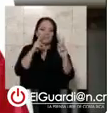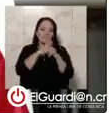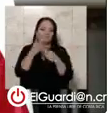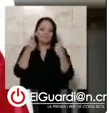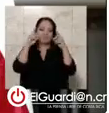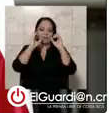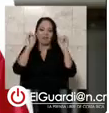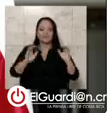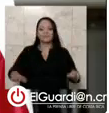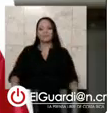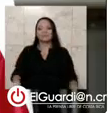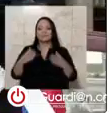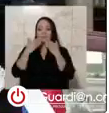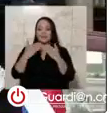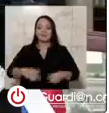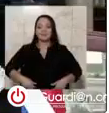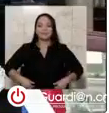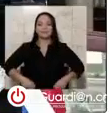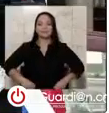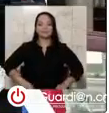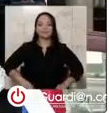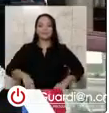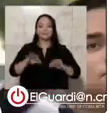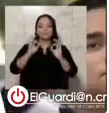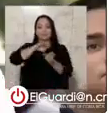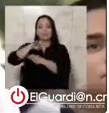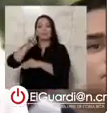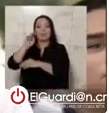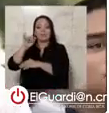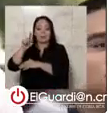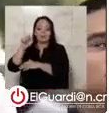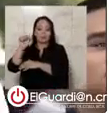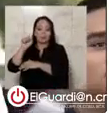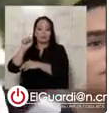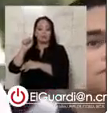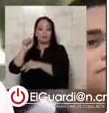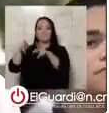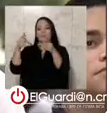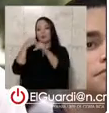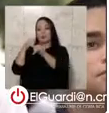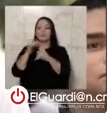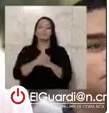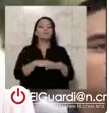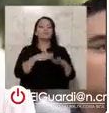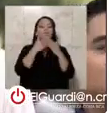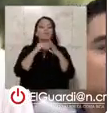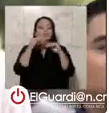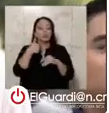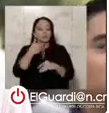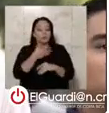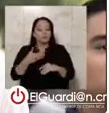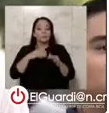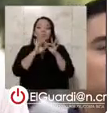podamos comer más rápido. Muchas gracias. Daniel Suárez, de Diario Extra. Buenas tardes, señor presidente. Mi consulta es